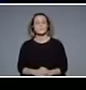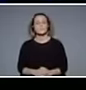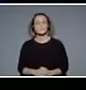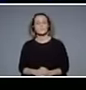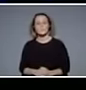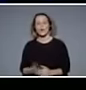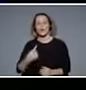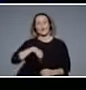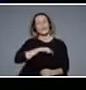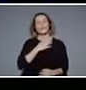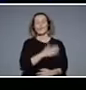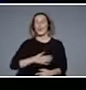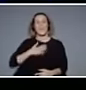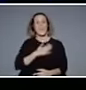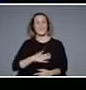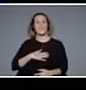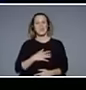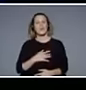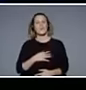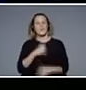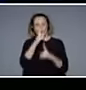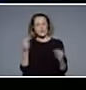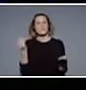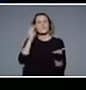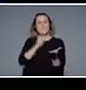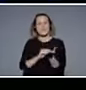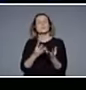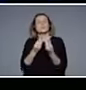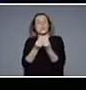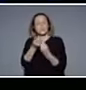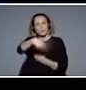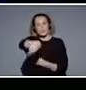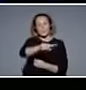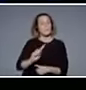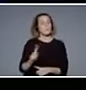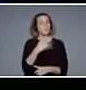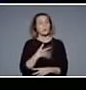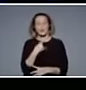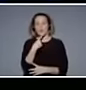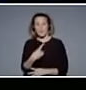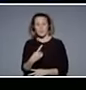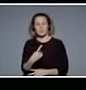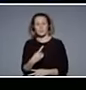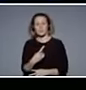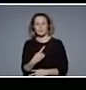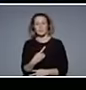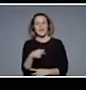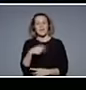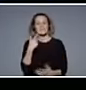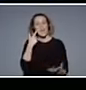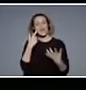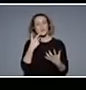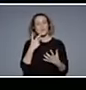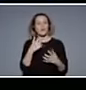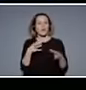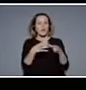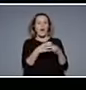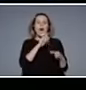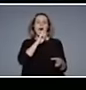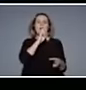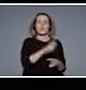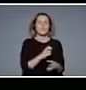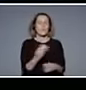Estamos encantados de estar aquí un año más con todos ustedes. En primer lugar, queremos dedicarle esta actuación a esta afición maravillosa que